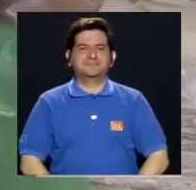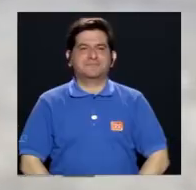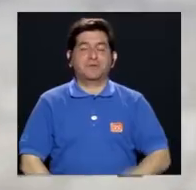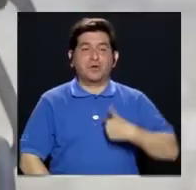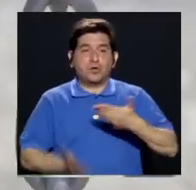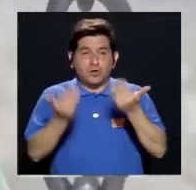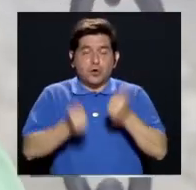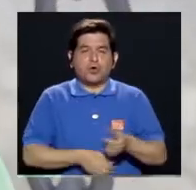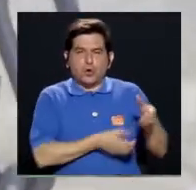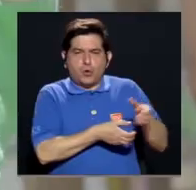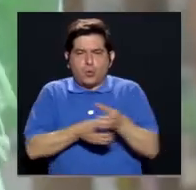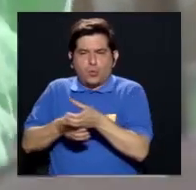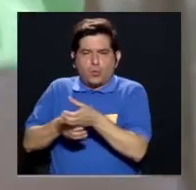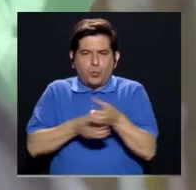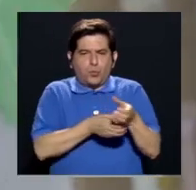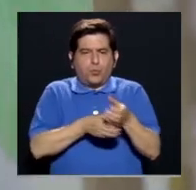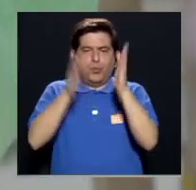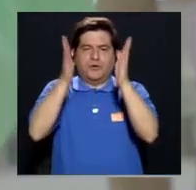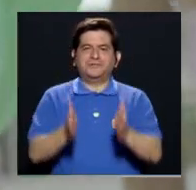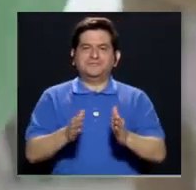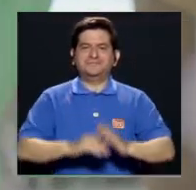Yo quiero ser bombero.